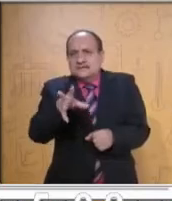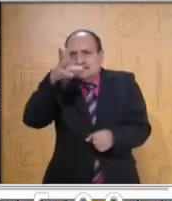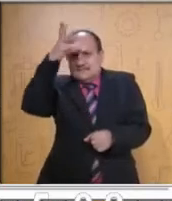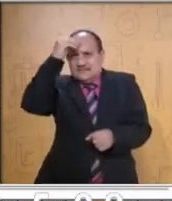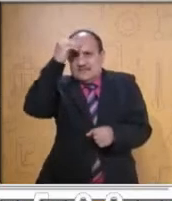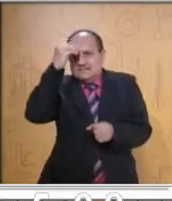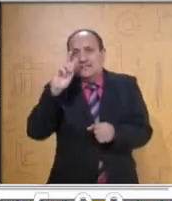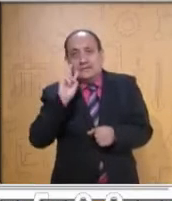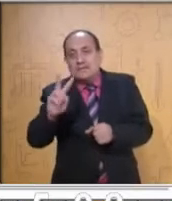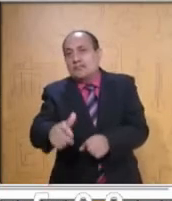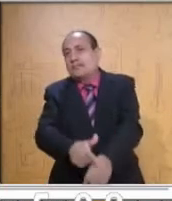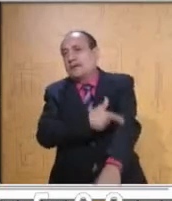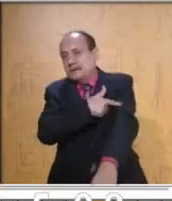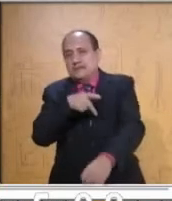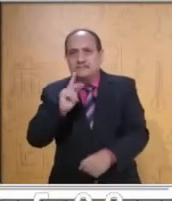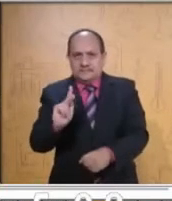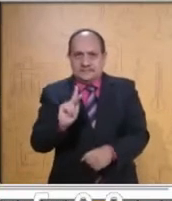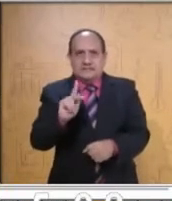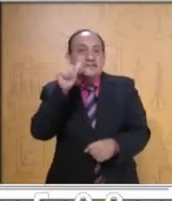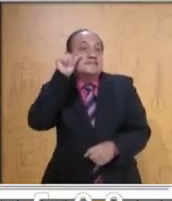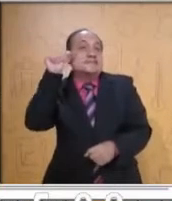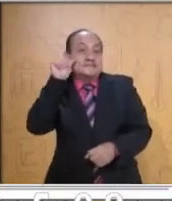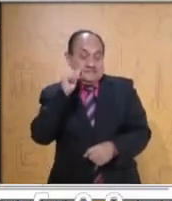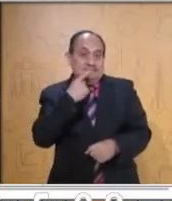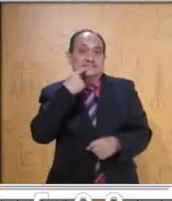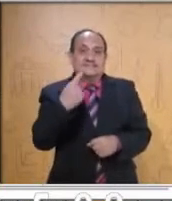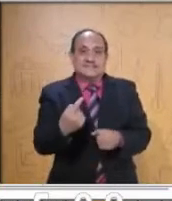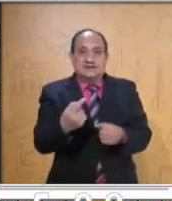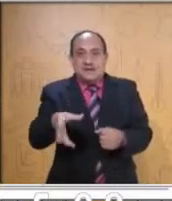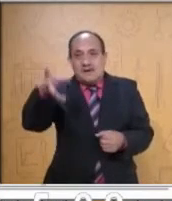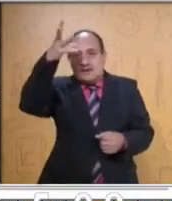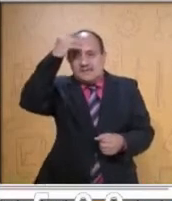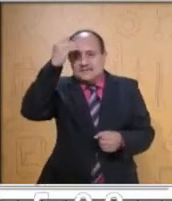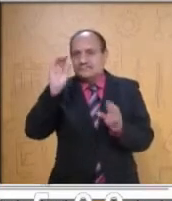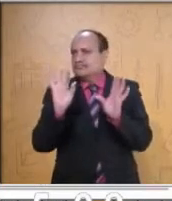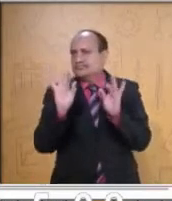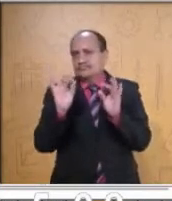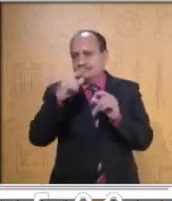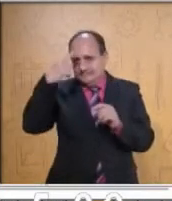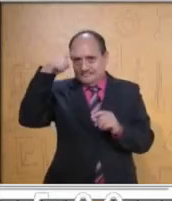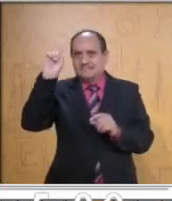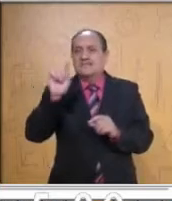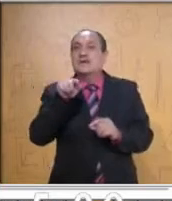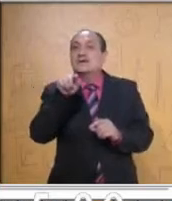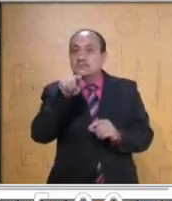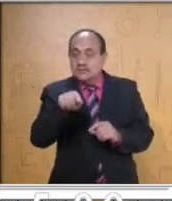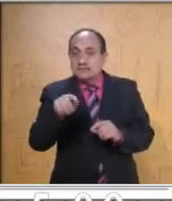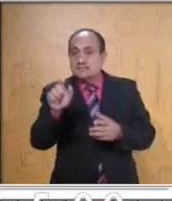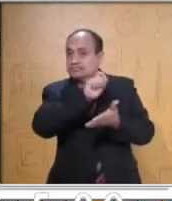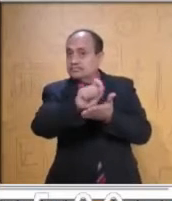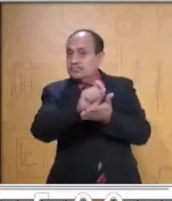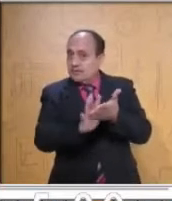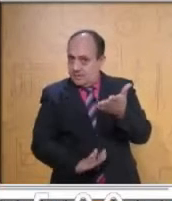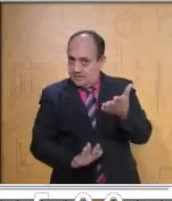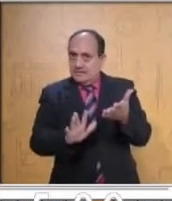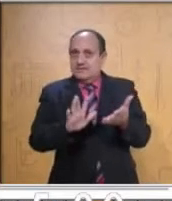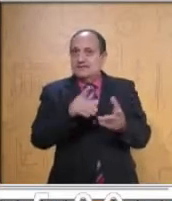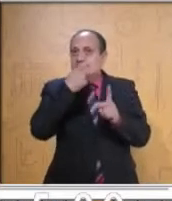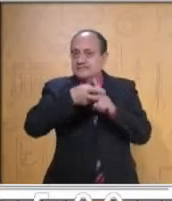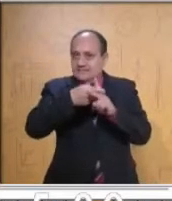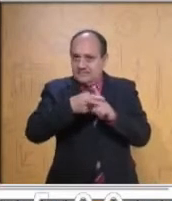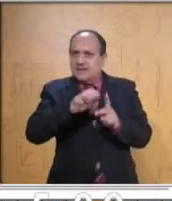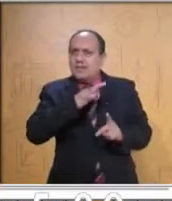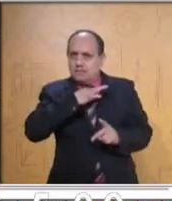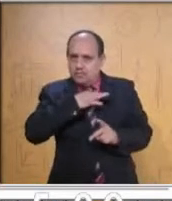largo, pero como les comentaba yo el día de ayer, es un aprendizaje sencillo. Si ustedes realizaron el problema, pues me van a